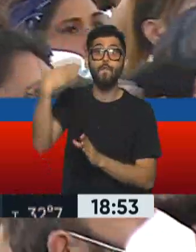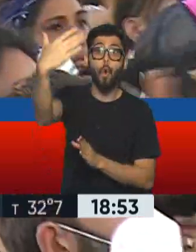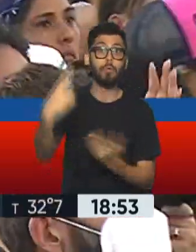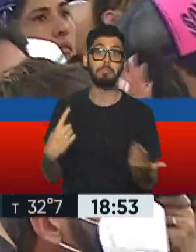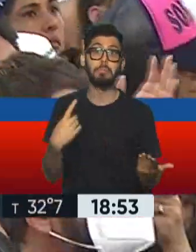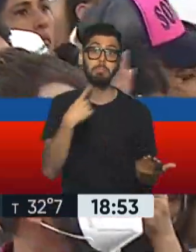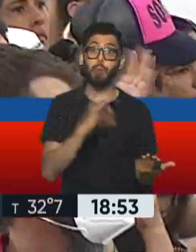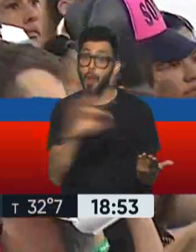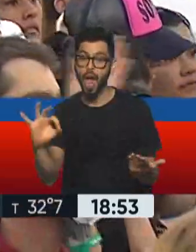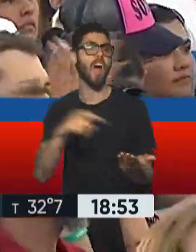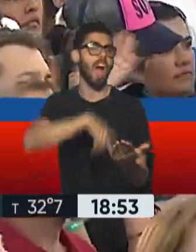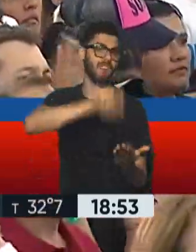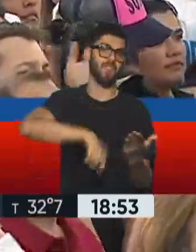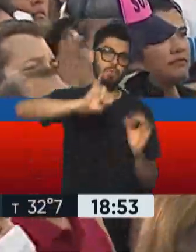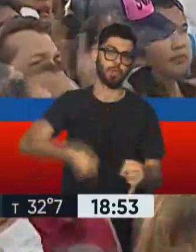Argentina.